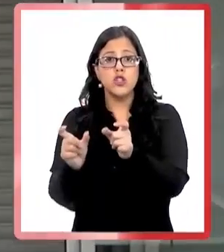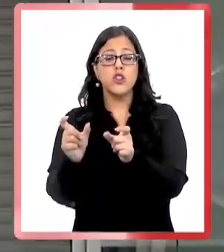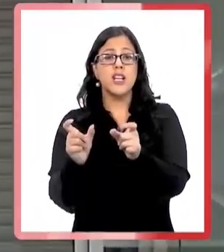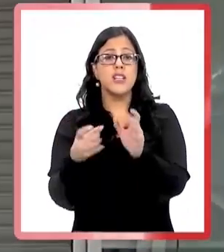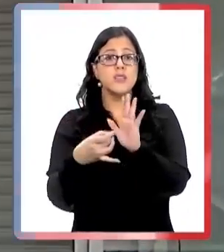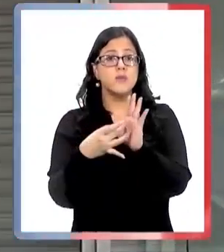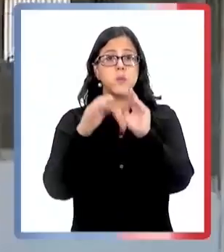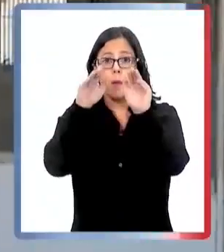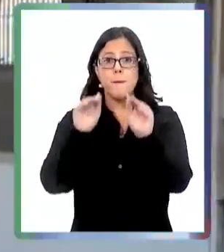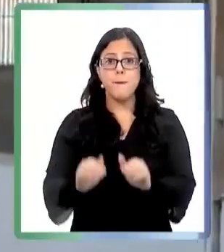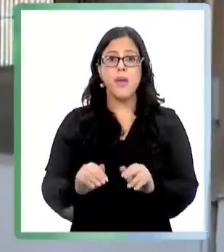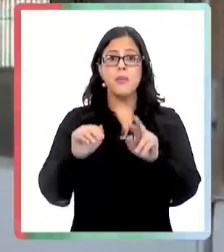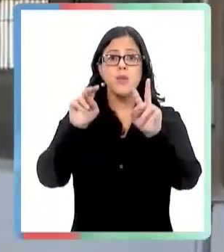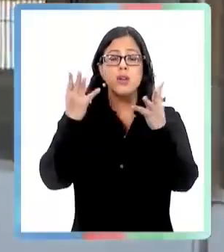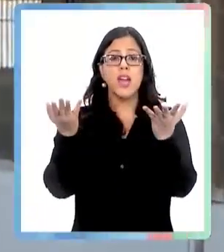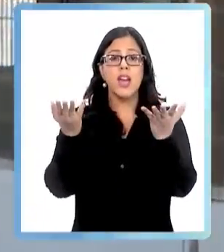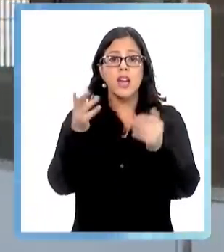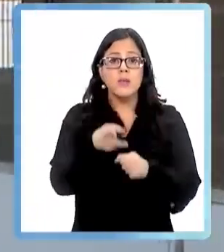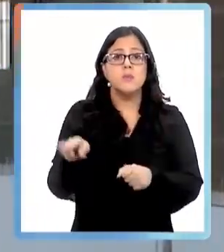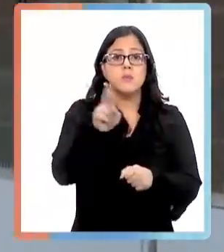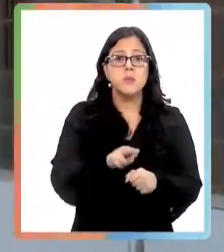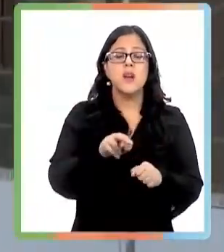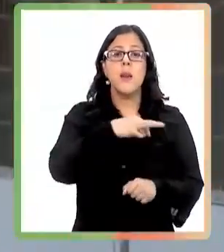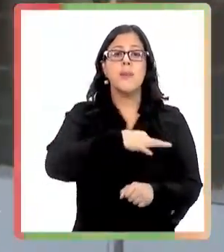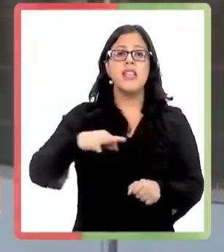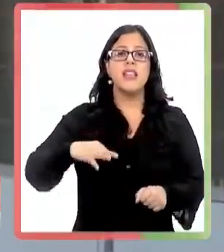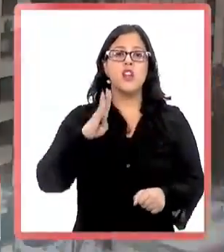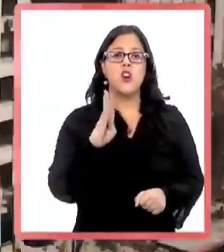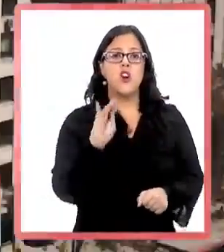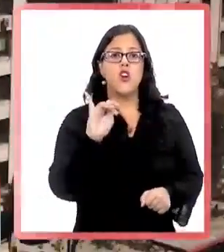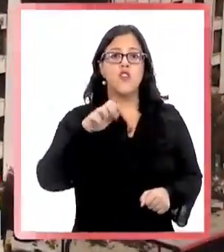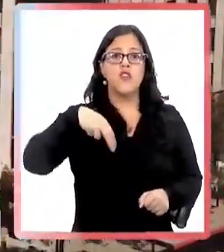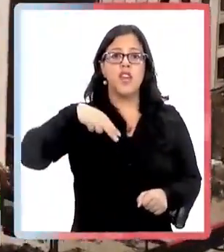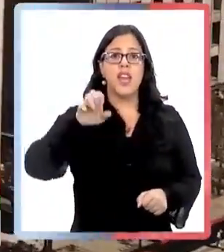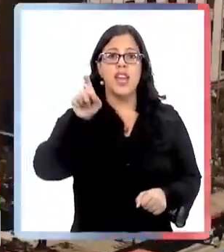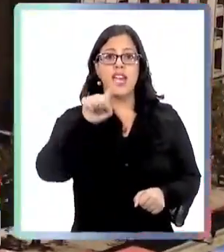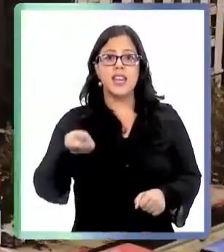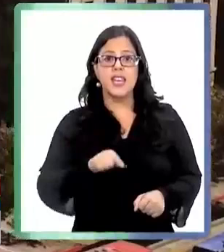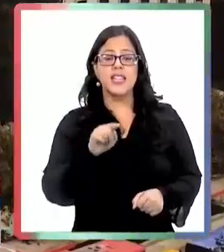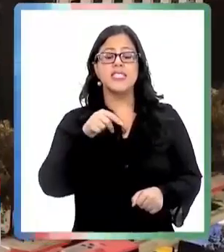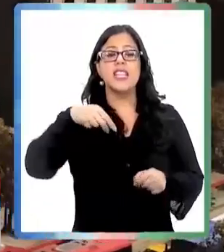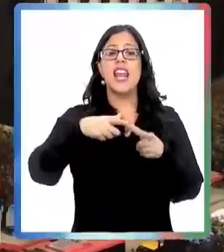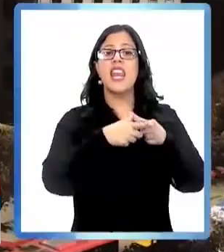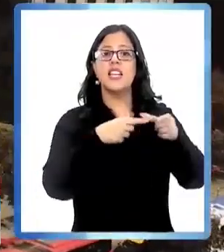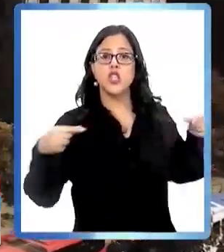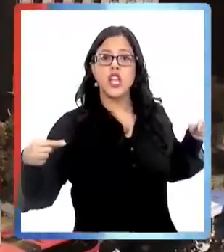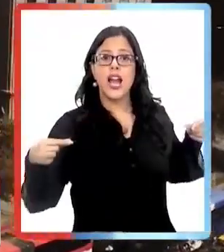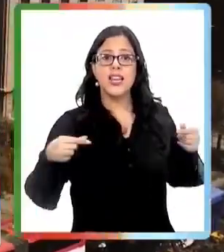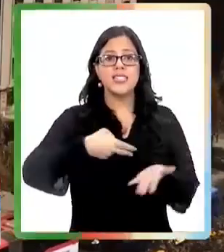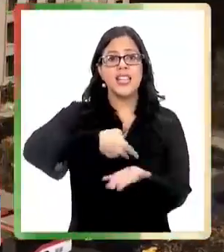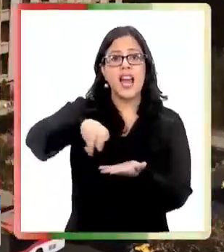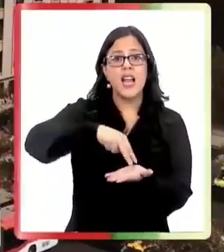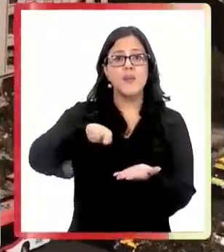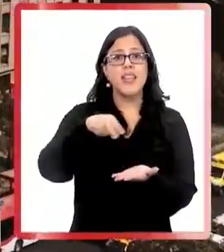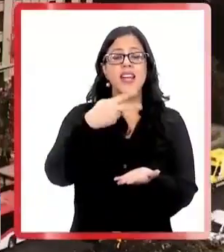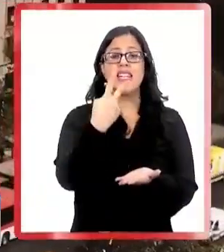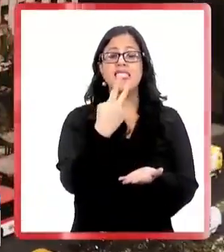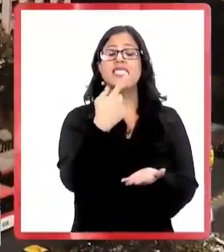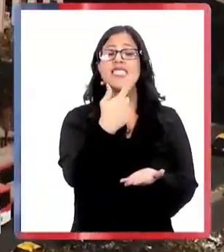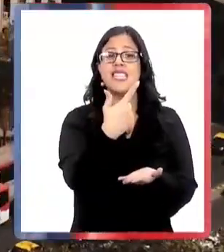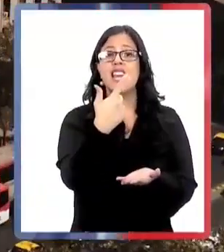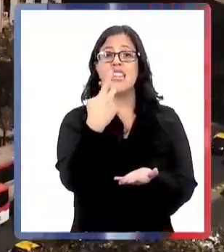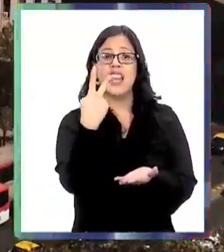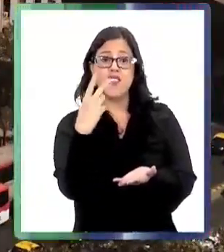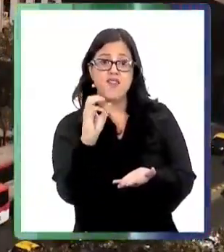de julio, los ladrones usaron el mismo libreto en el Ministerio de Bienes Nacionales, ubicado en Alameda 720, en